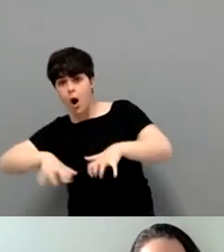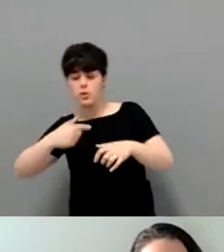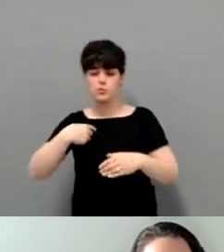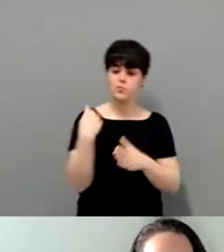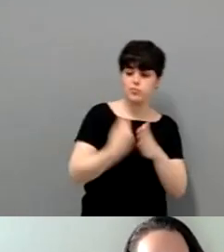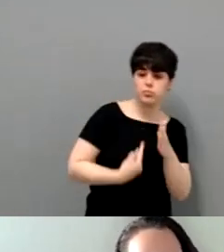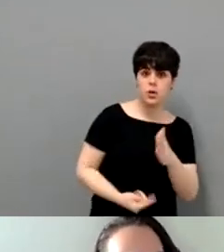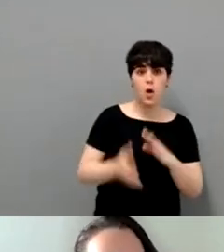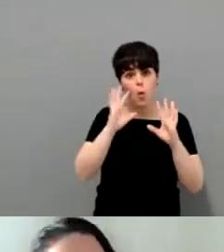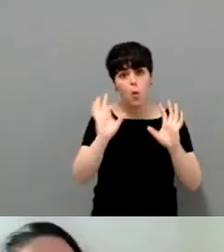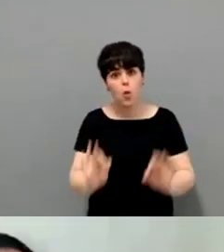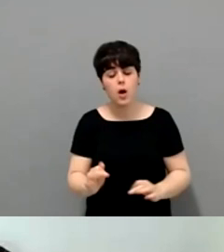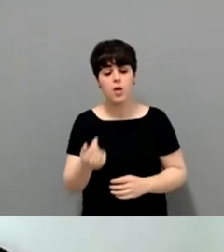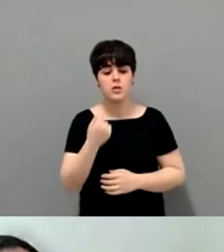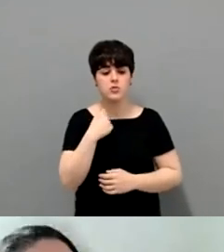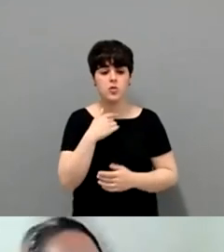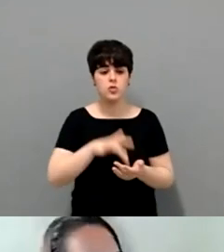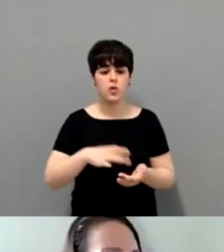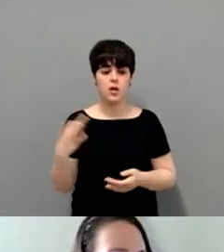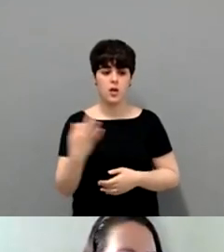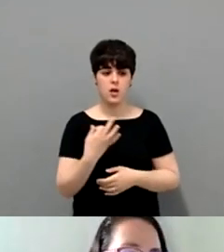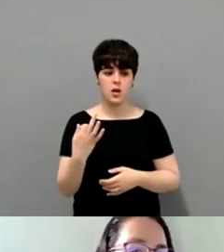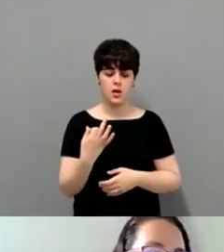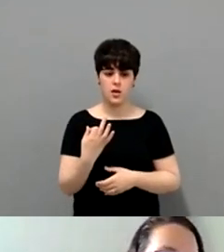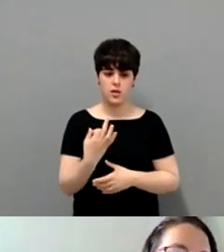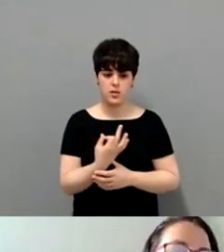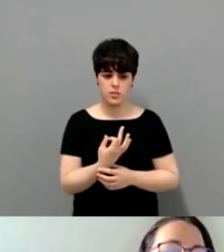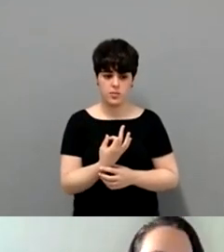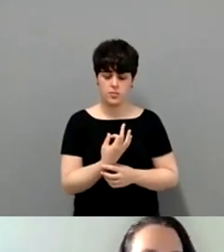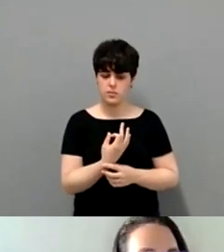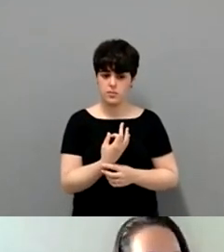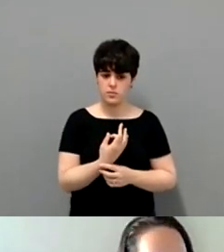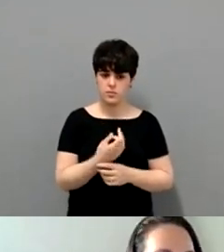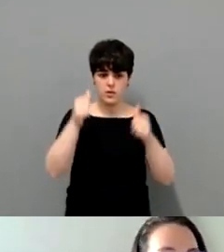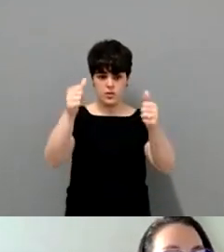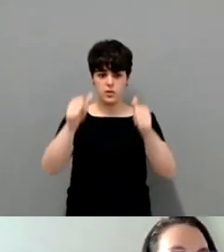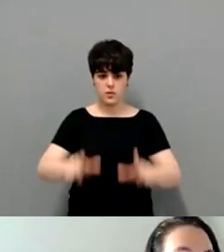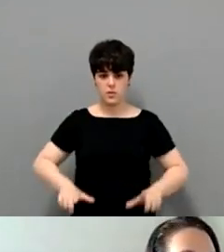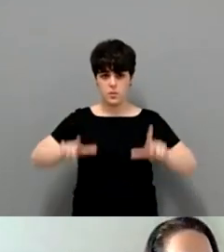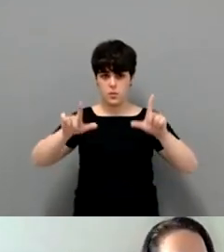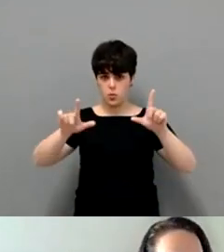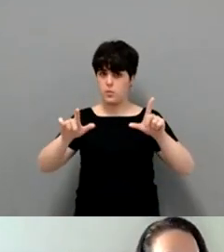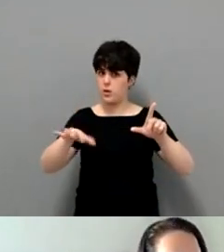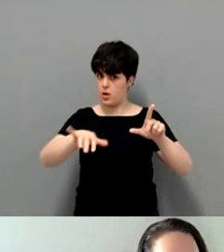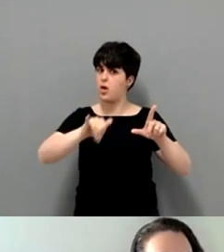Pero cuidado, yo he llegado a hacer trabajo social. Soy diplomada en trabajo social.